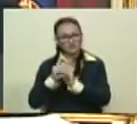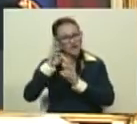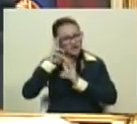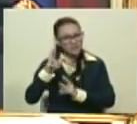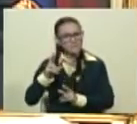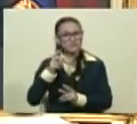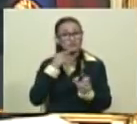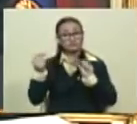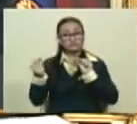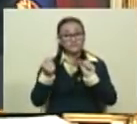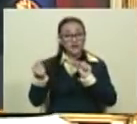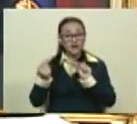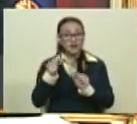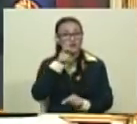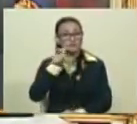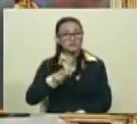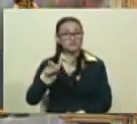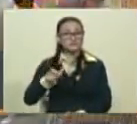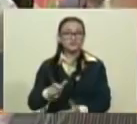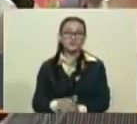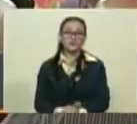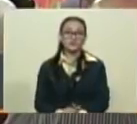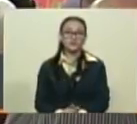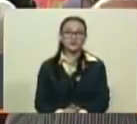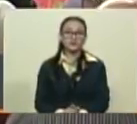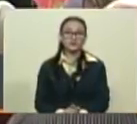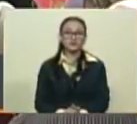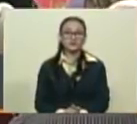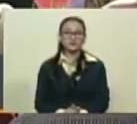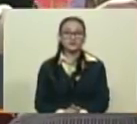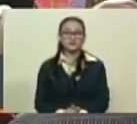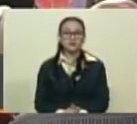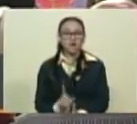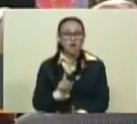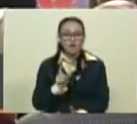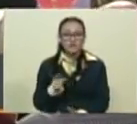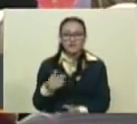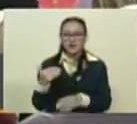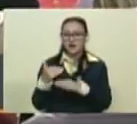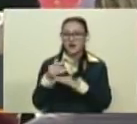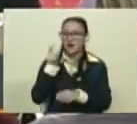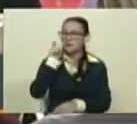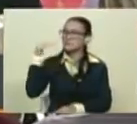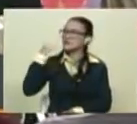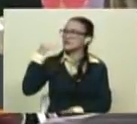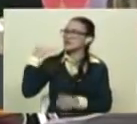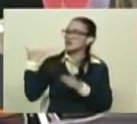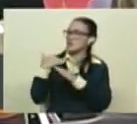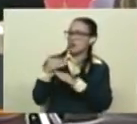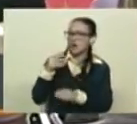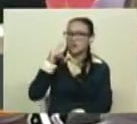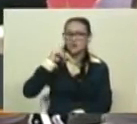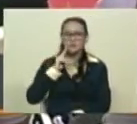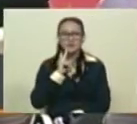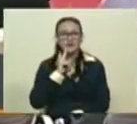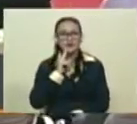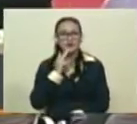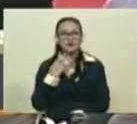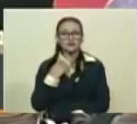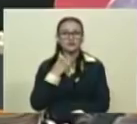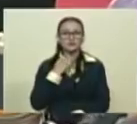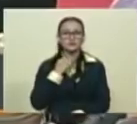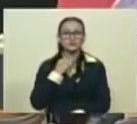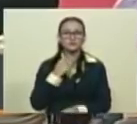del diálogo de civilizaciones. No tiene que ser Donald Trump igual a nosotros, los bolivarianos, los revolucionarios, los socialistas,